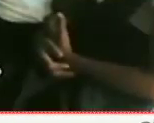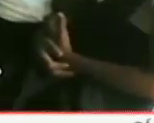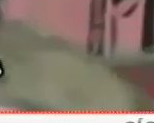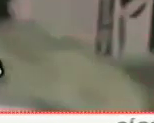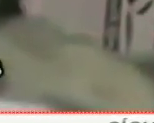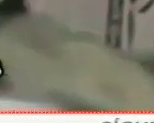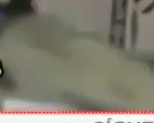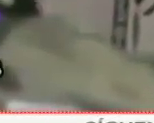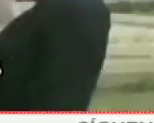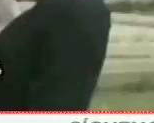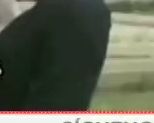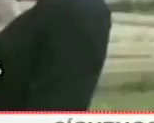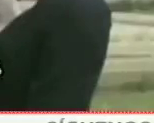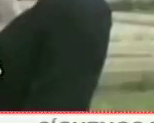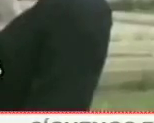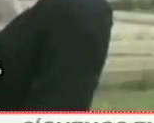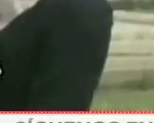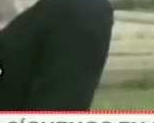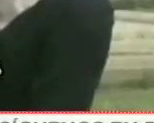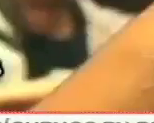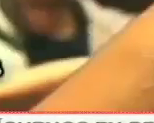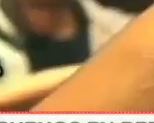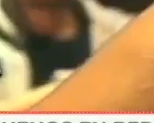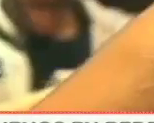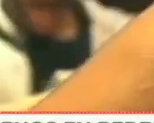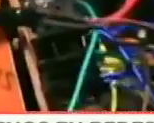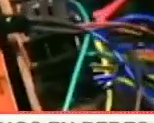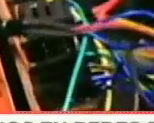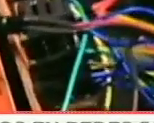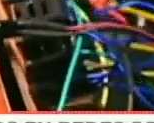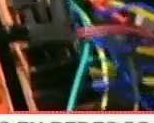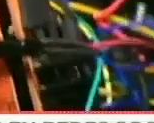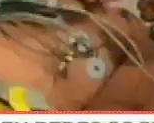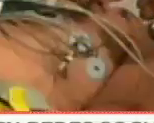18% son niños, niñas y adolescentes.